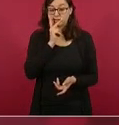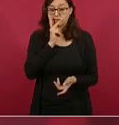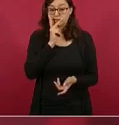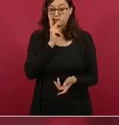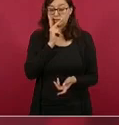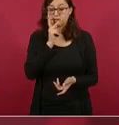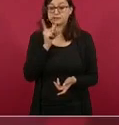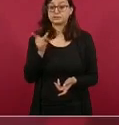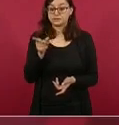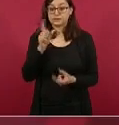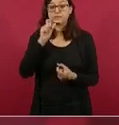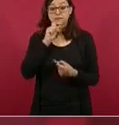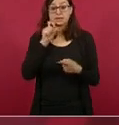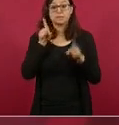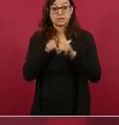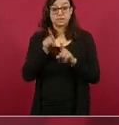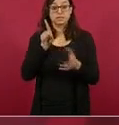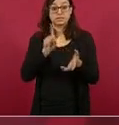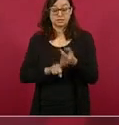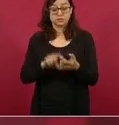también llegó a la corte